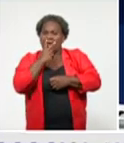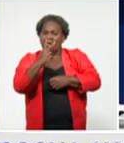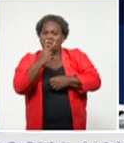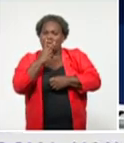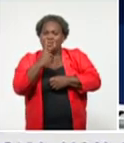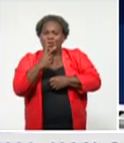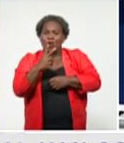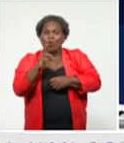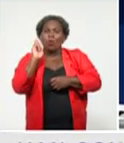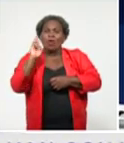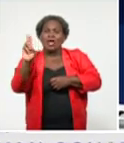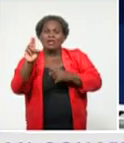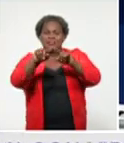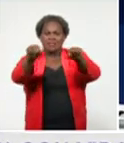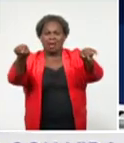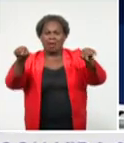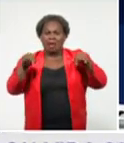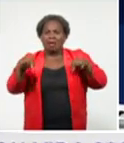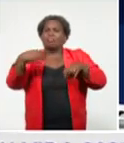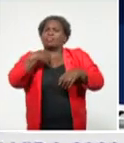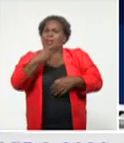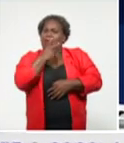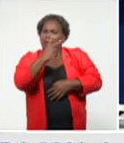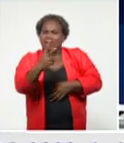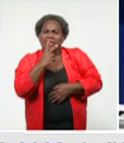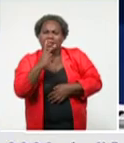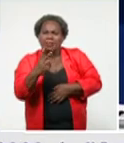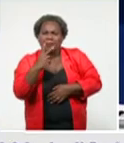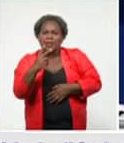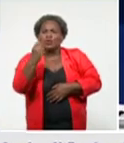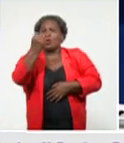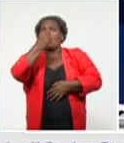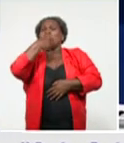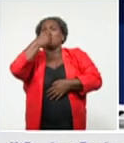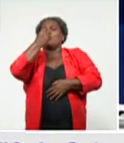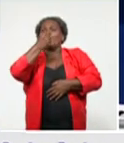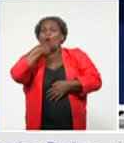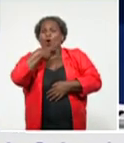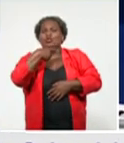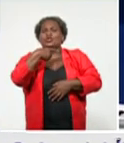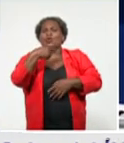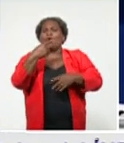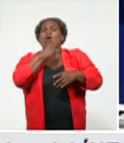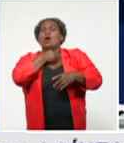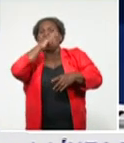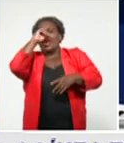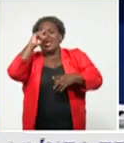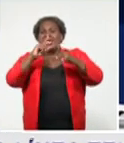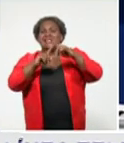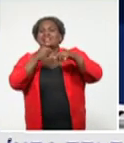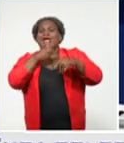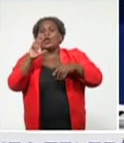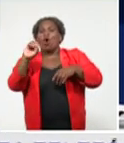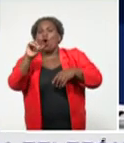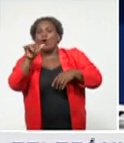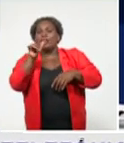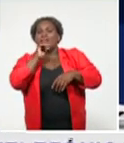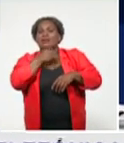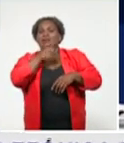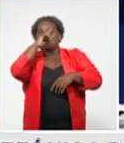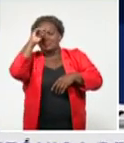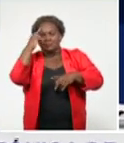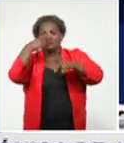intensiva, tiene sus tratamientos específicos con antibióticos, con esteroides y con un grupo de medidas, pero que indiscutiblemente